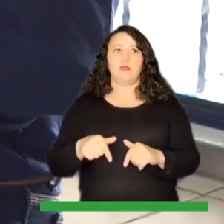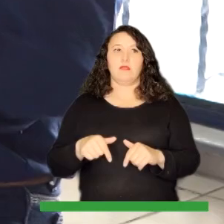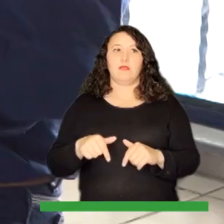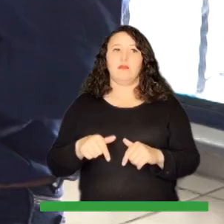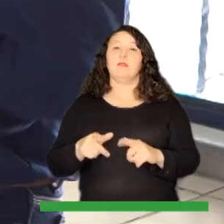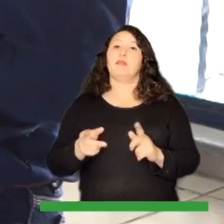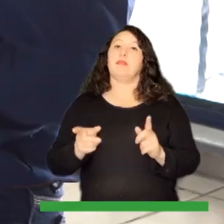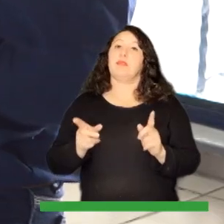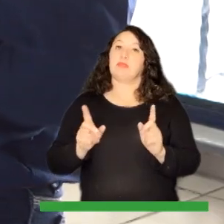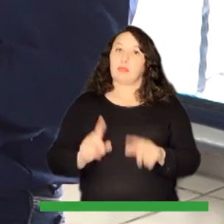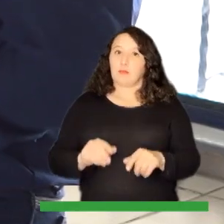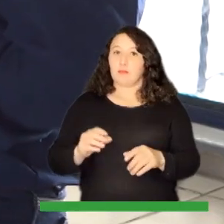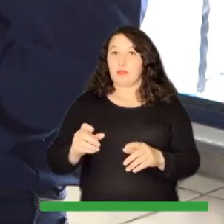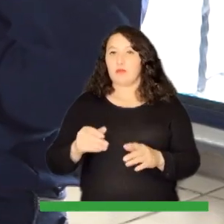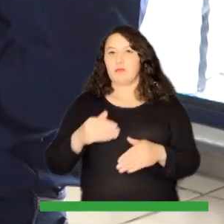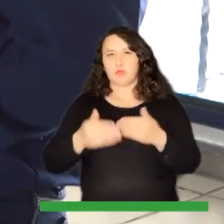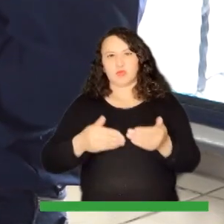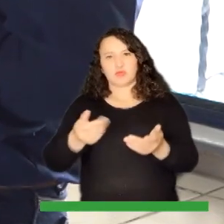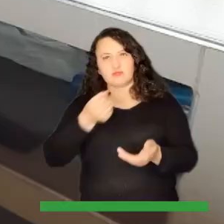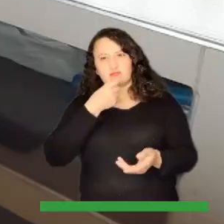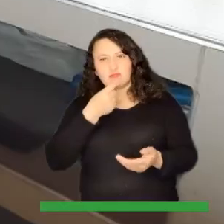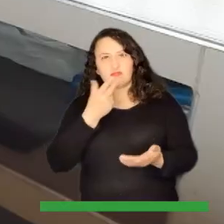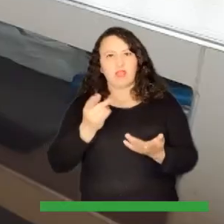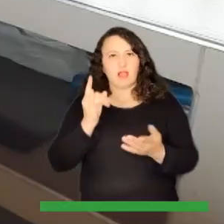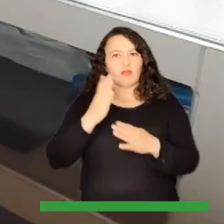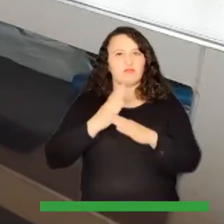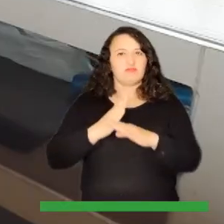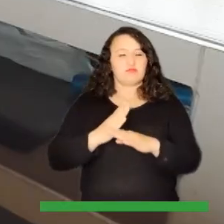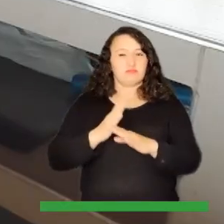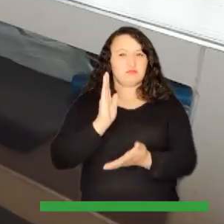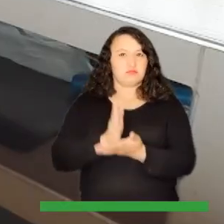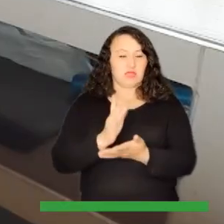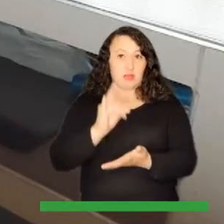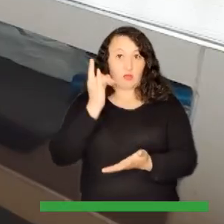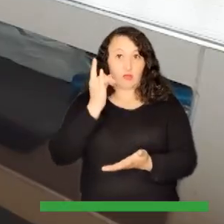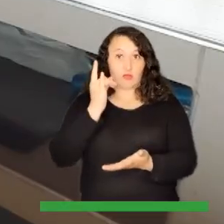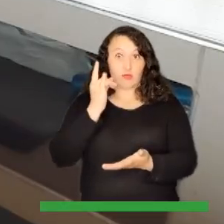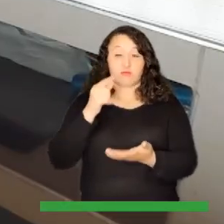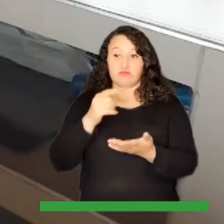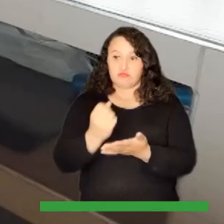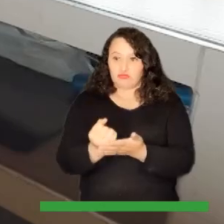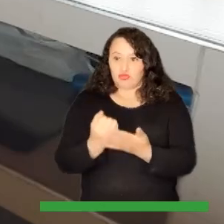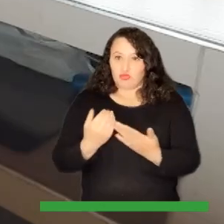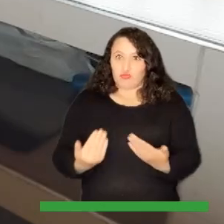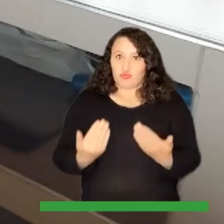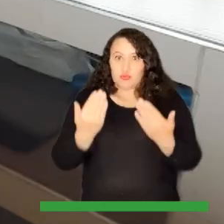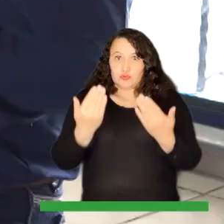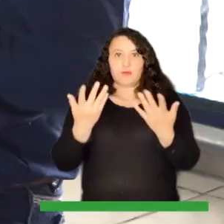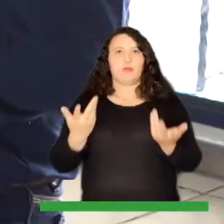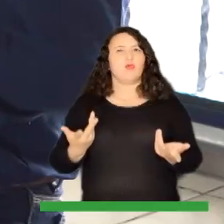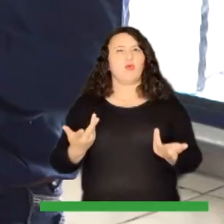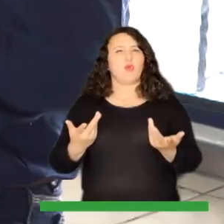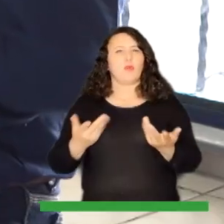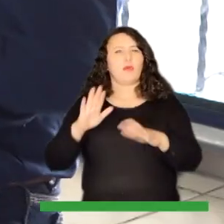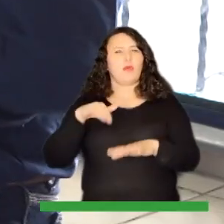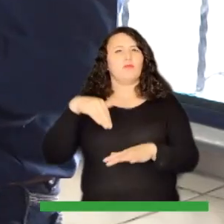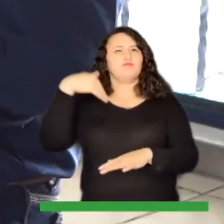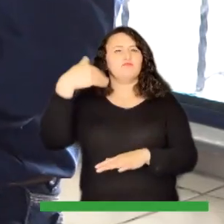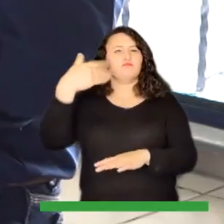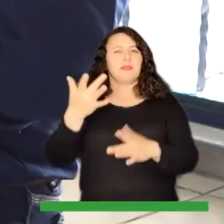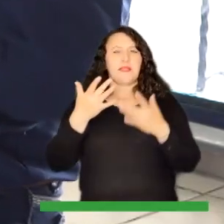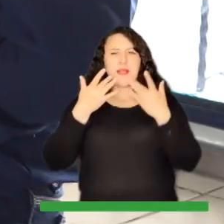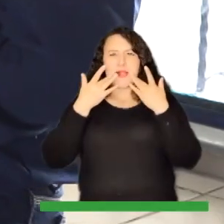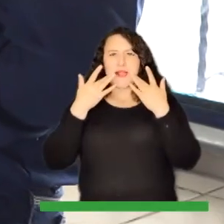eventualmente tratamiento de alguna enfermedad que se presente. Eso nos ayuda también mucho para que al final se tenga en cuenta